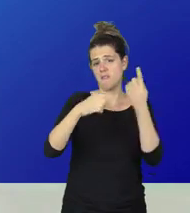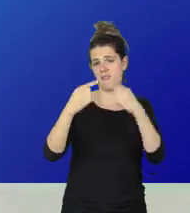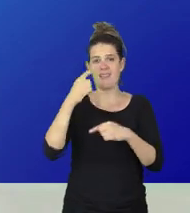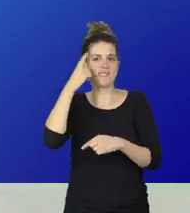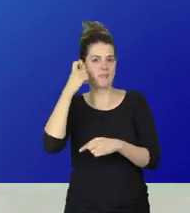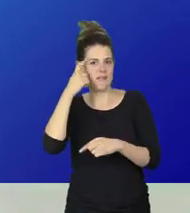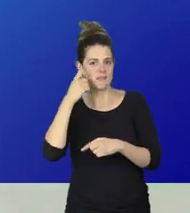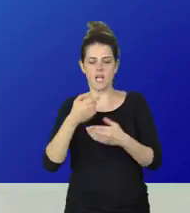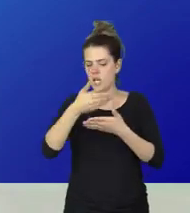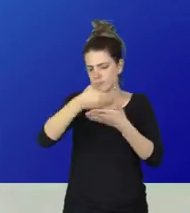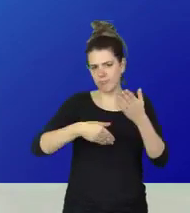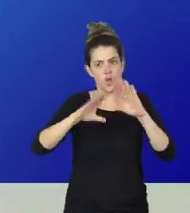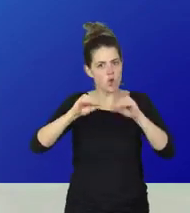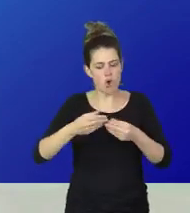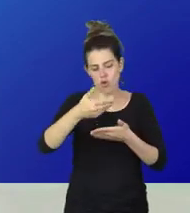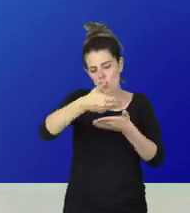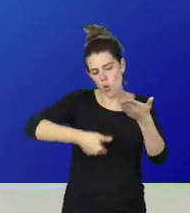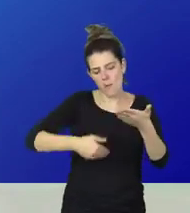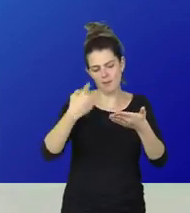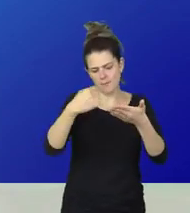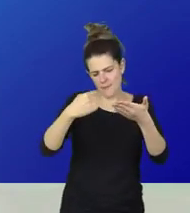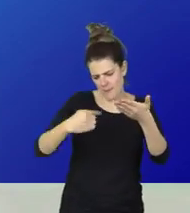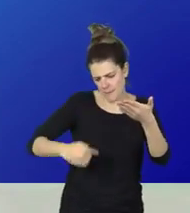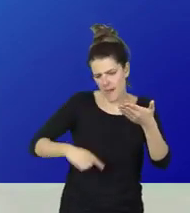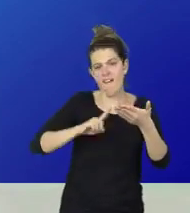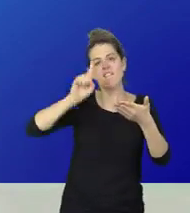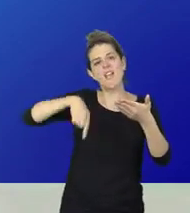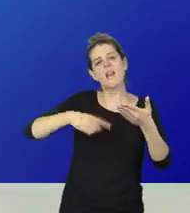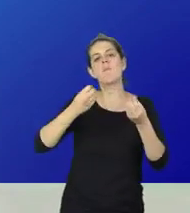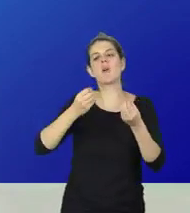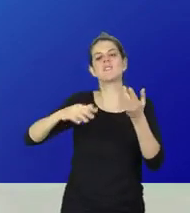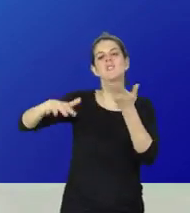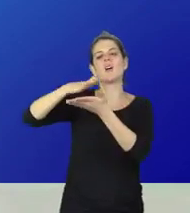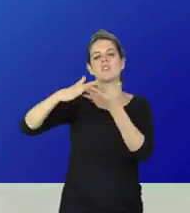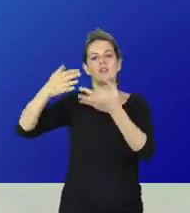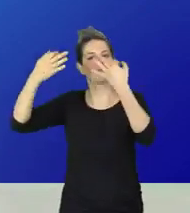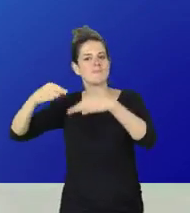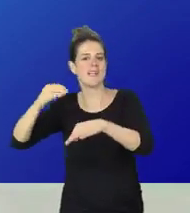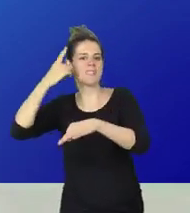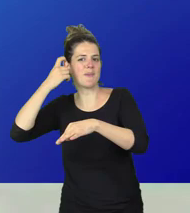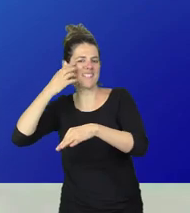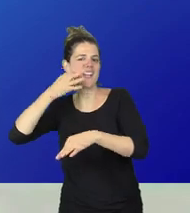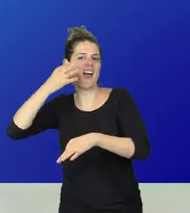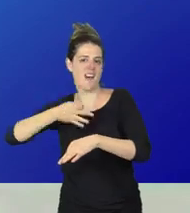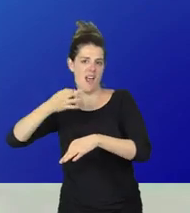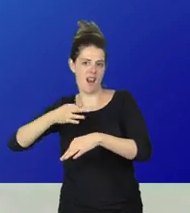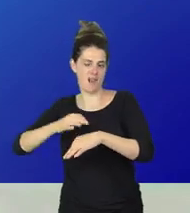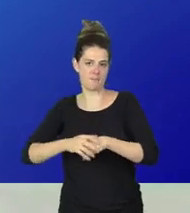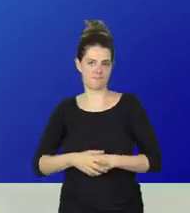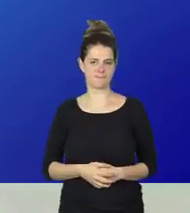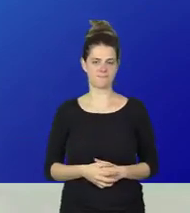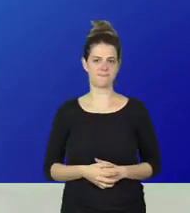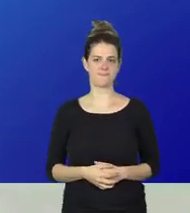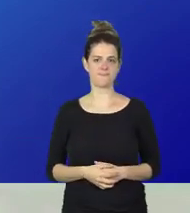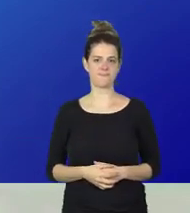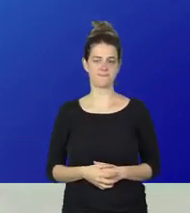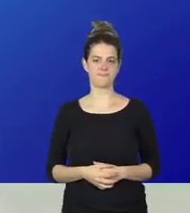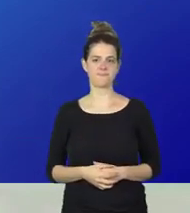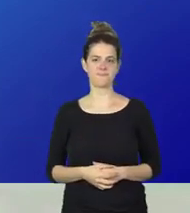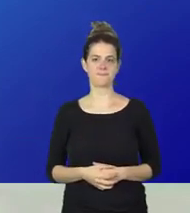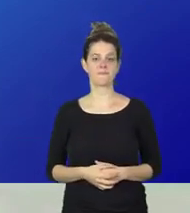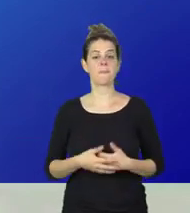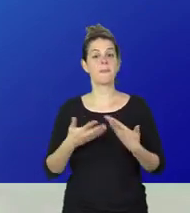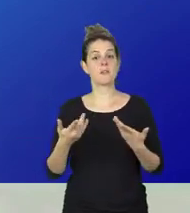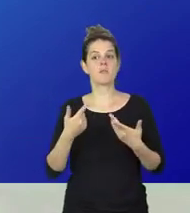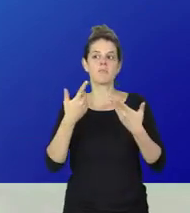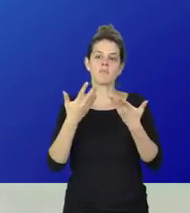de la experiencia, ¿tá? Todas las recomendaciones que vamos a plantear acá surgen de hechos concretos, surgen de situaciones que efectivamente se